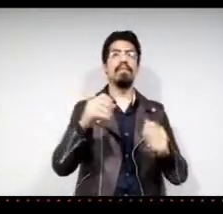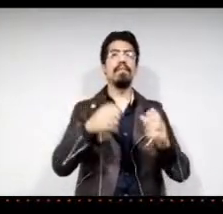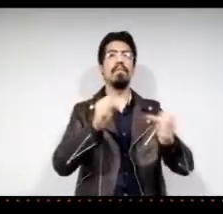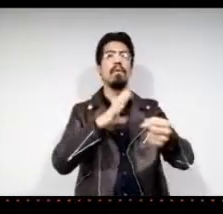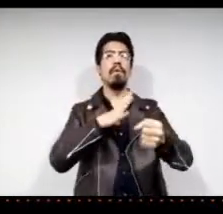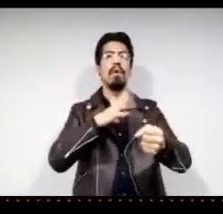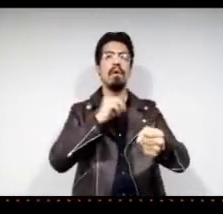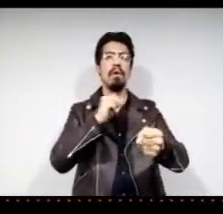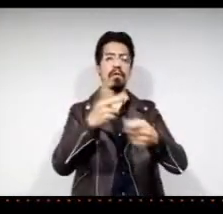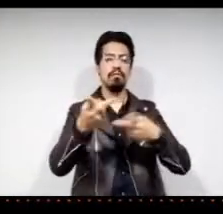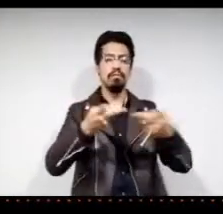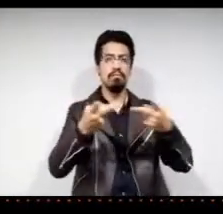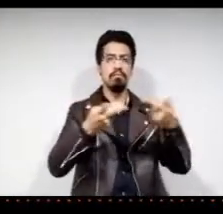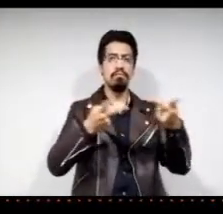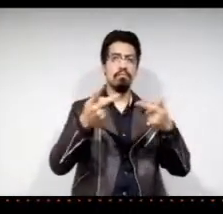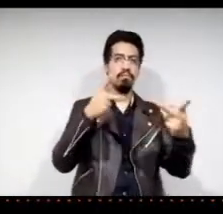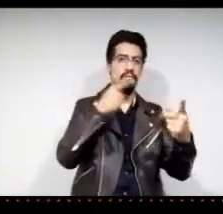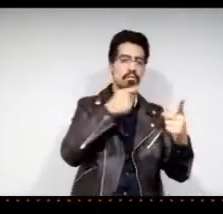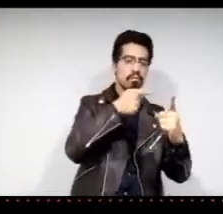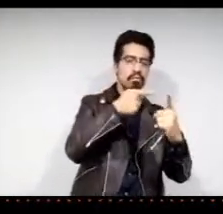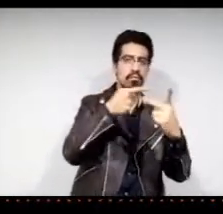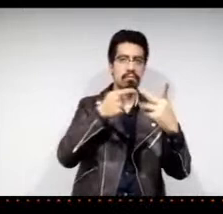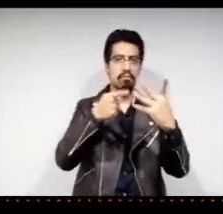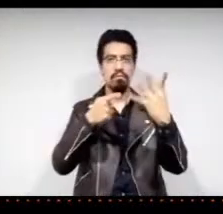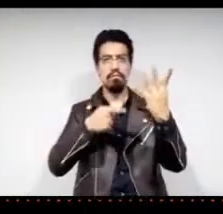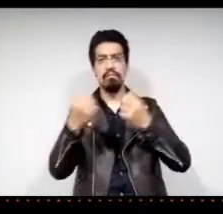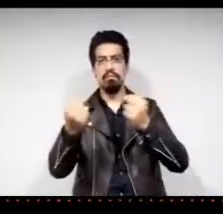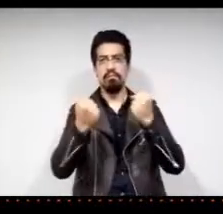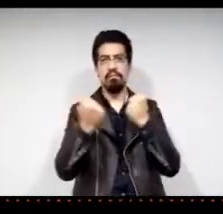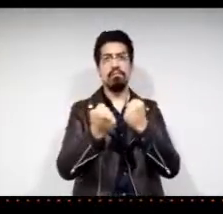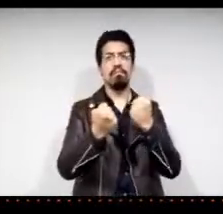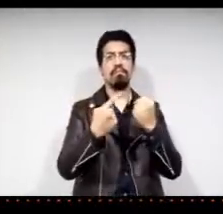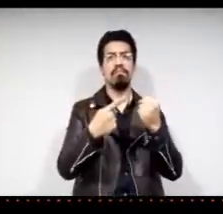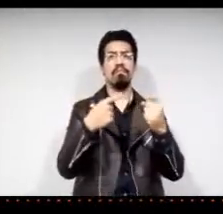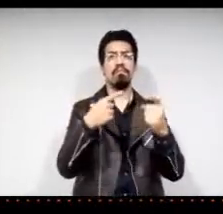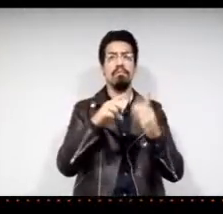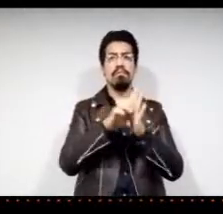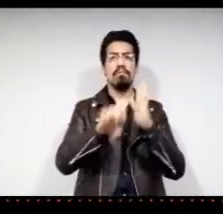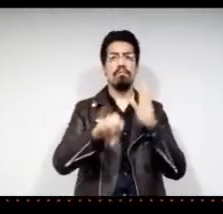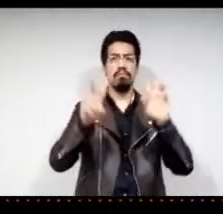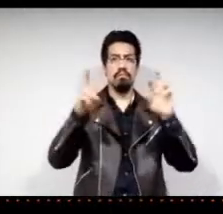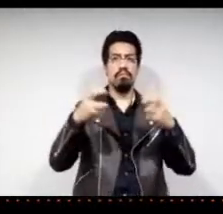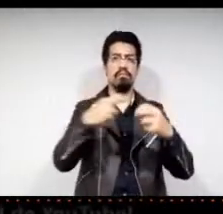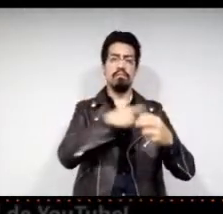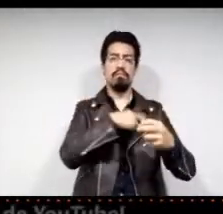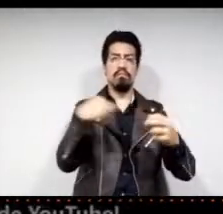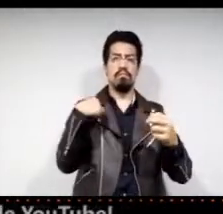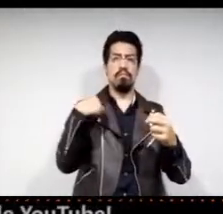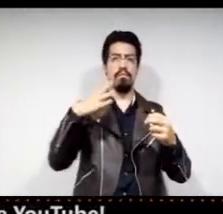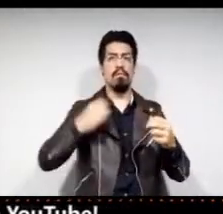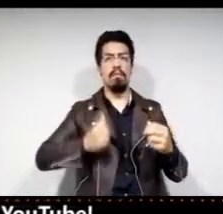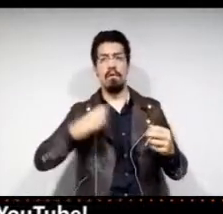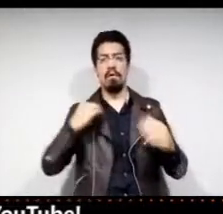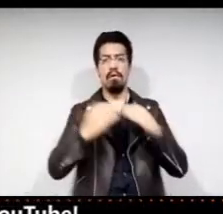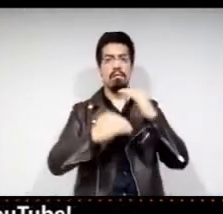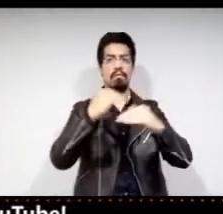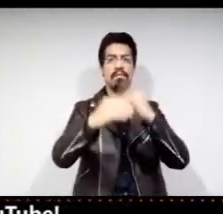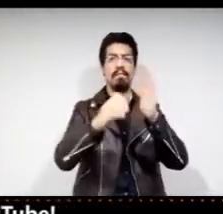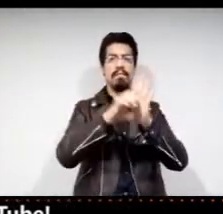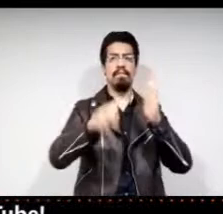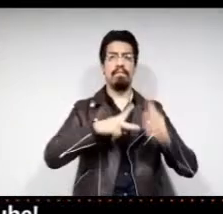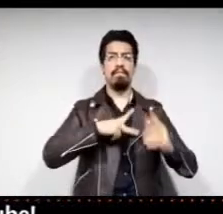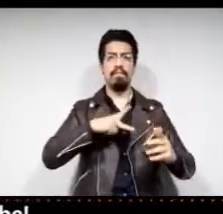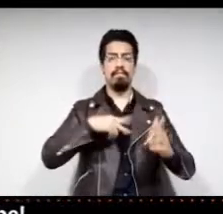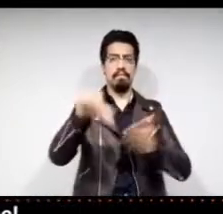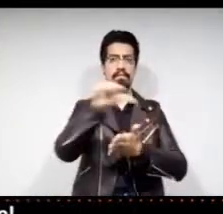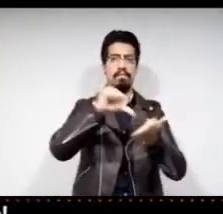que fortalecer, y uno de los aspectos tiene que ver con el esfuerzo que se hace. Yo pertenezco al Centro de Formación de Maestros,